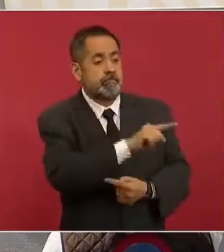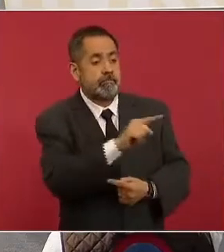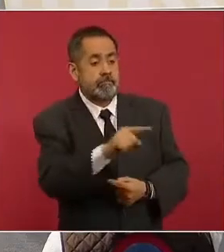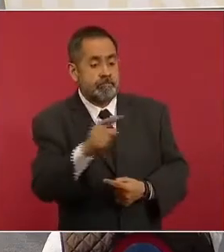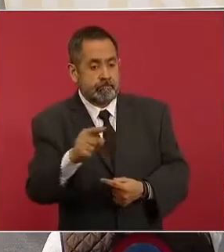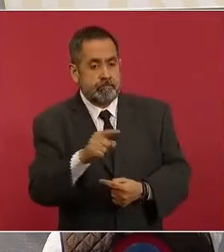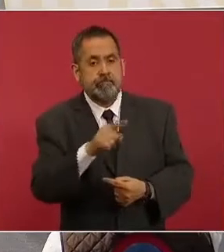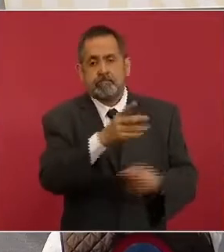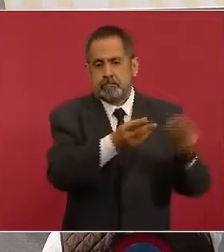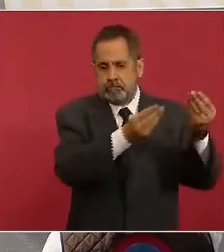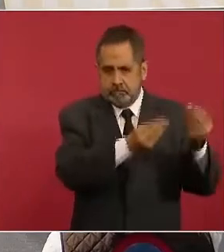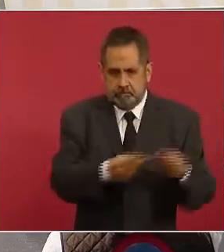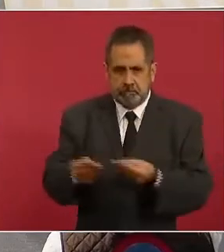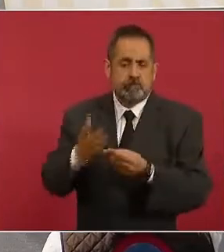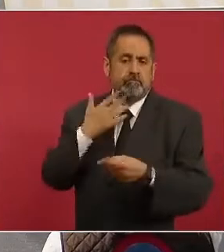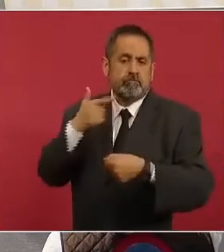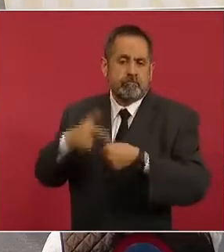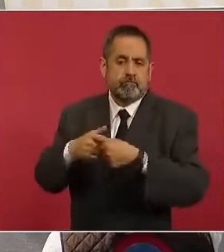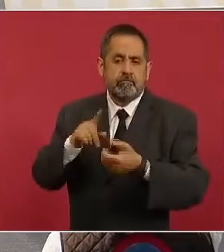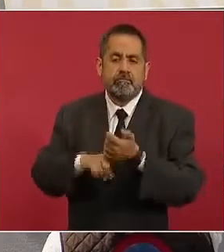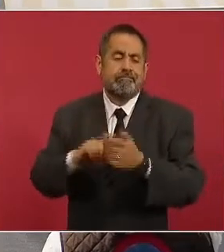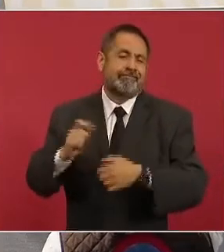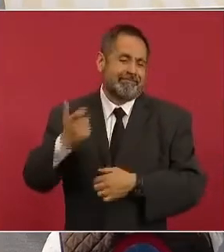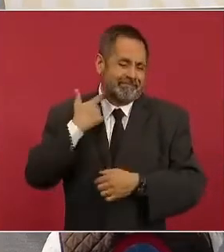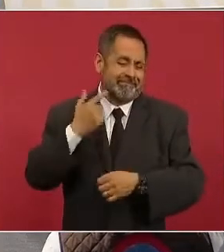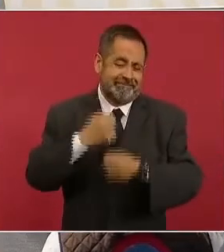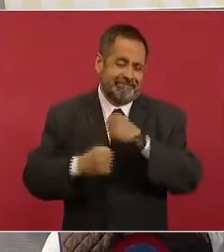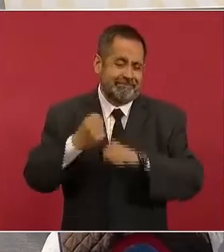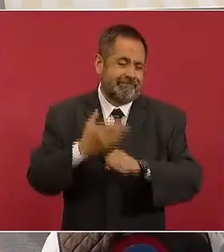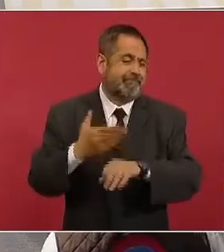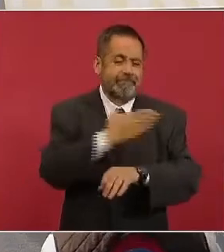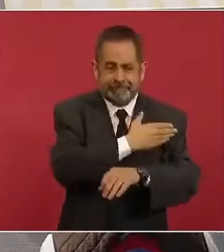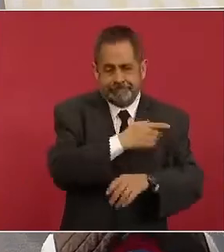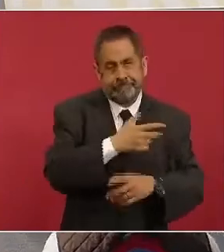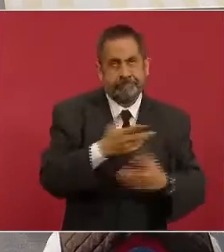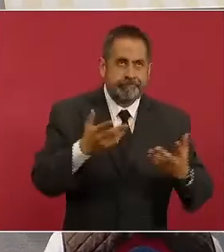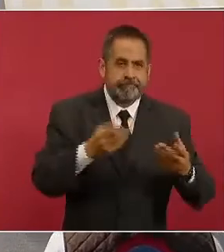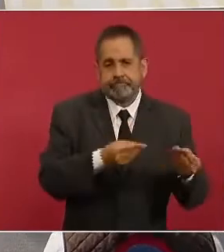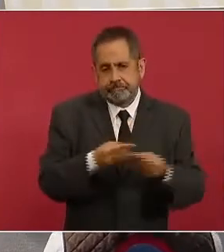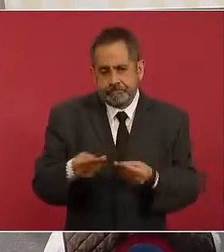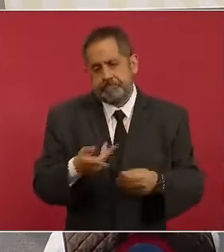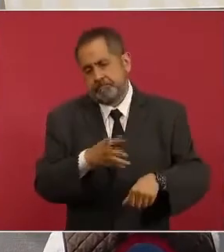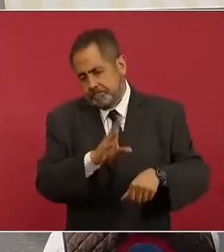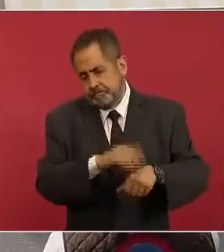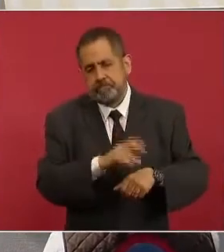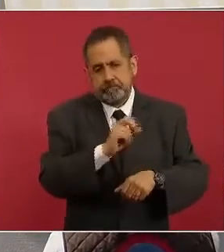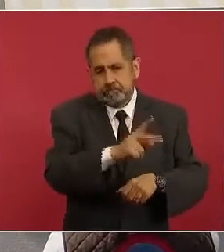para introducir combustible. Esto fue en el sexenio anterior,